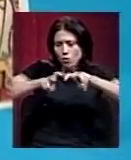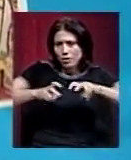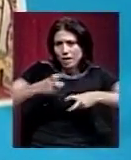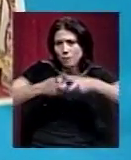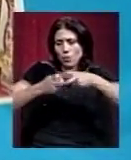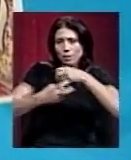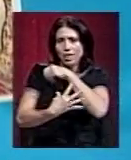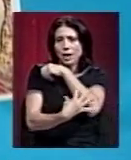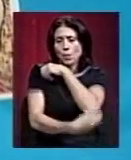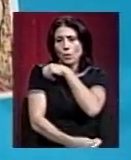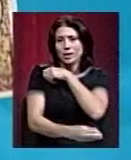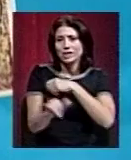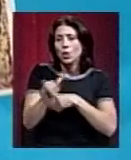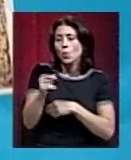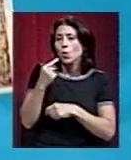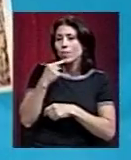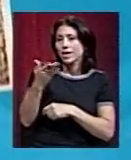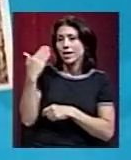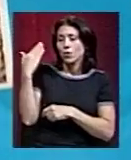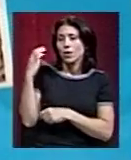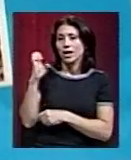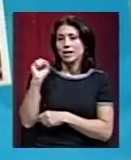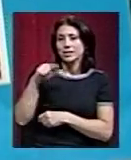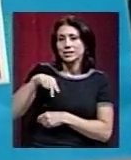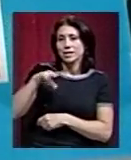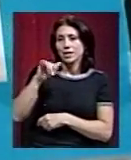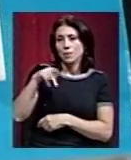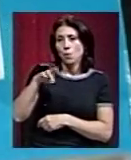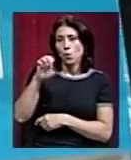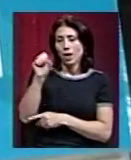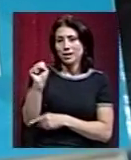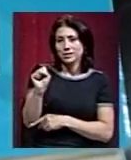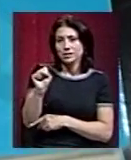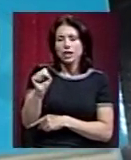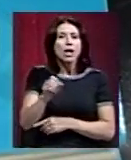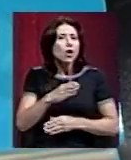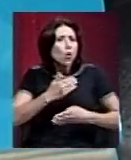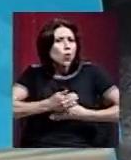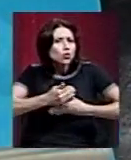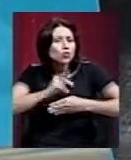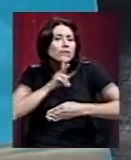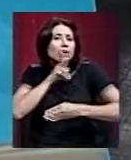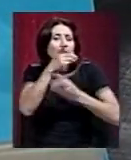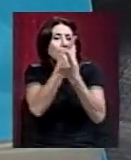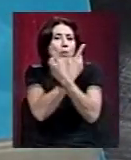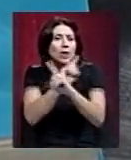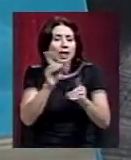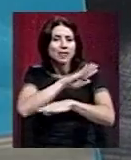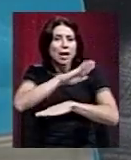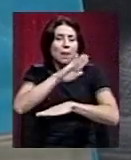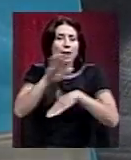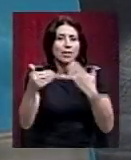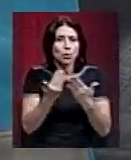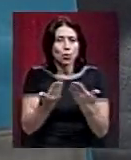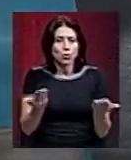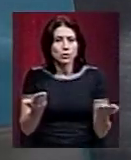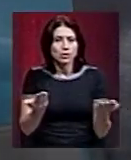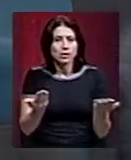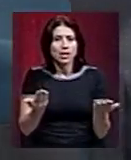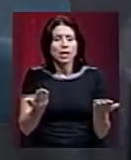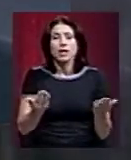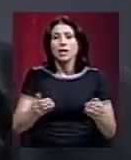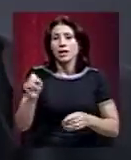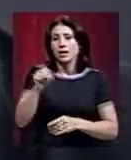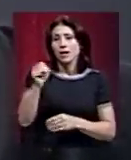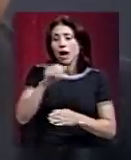declararon en Esquipulas, en el construir una real democracia para toda la región. Y